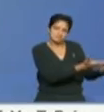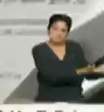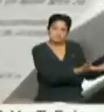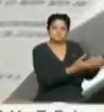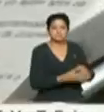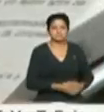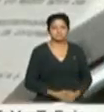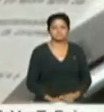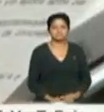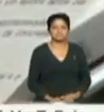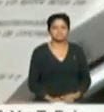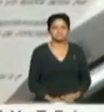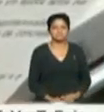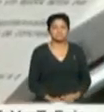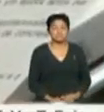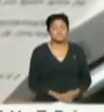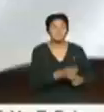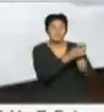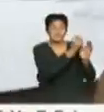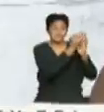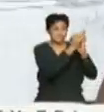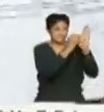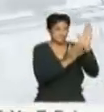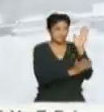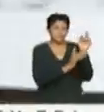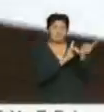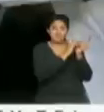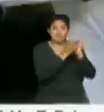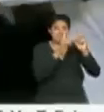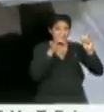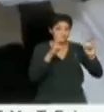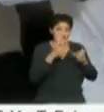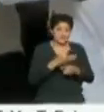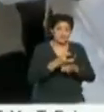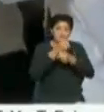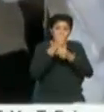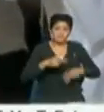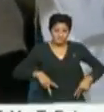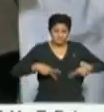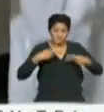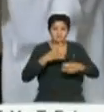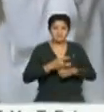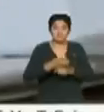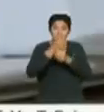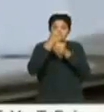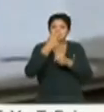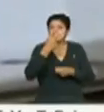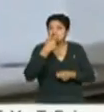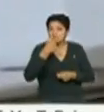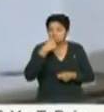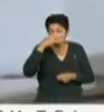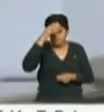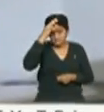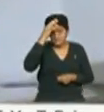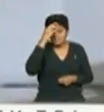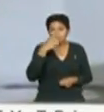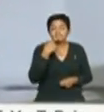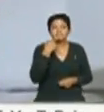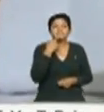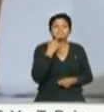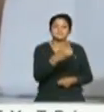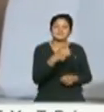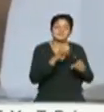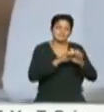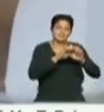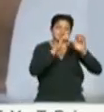Estado. El proyecto reformatorio a la Ley de Seguros Médicos y Medicina Prepagada, aprobado por la Asamblea, plantea que las